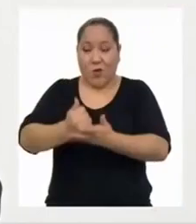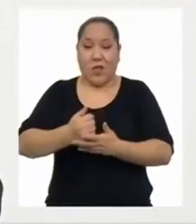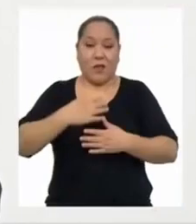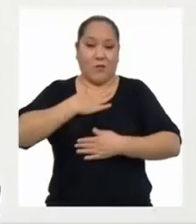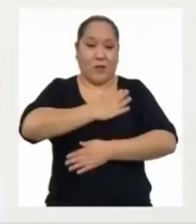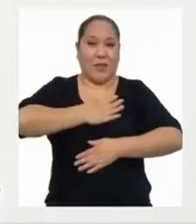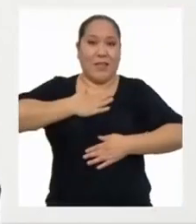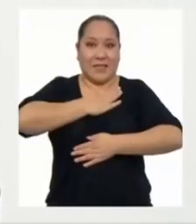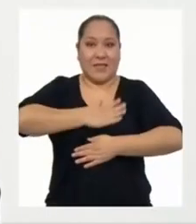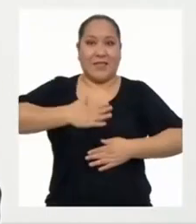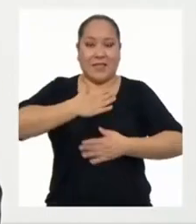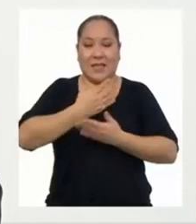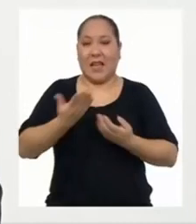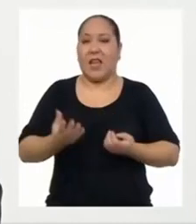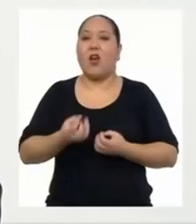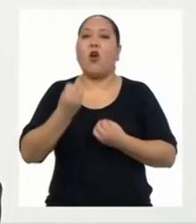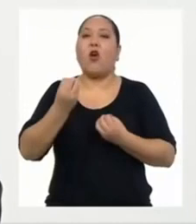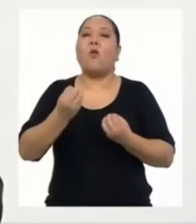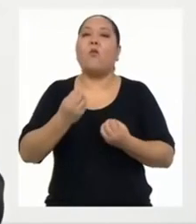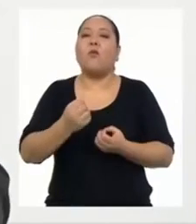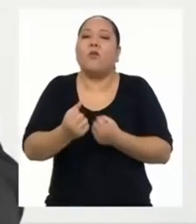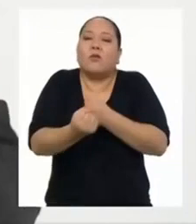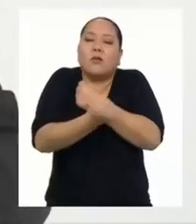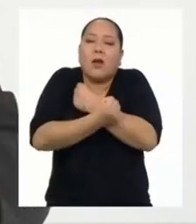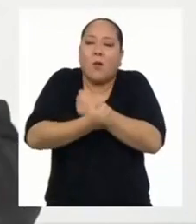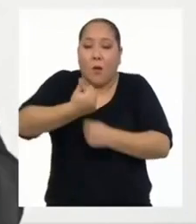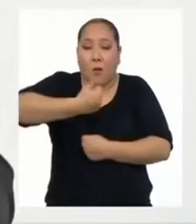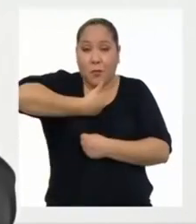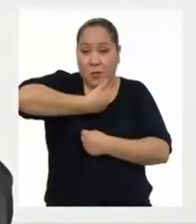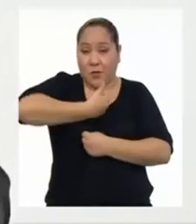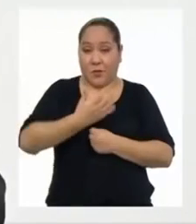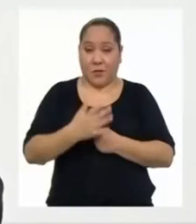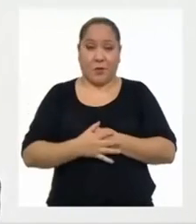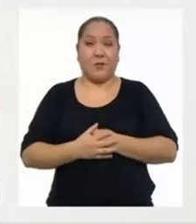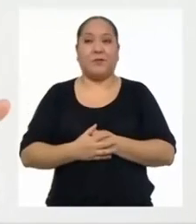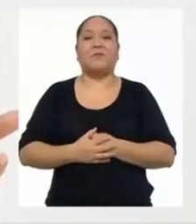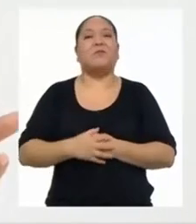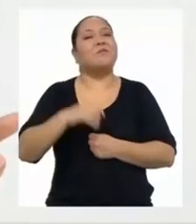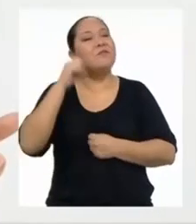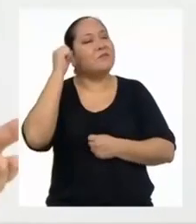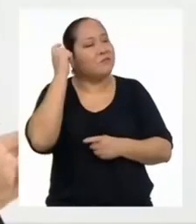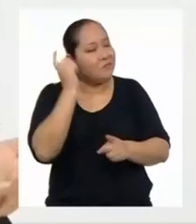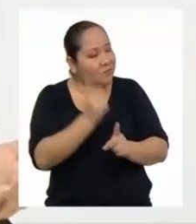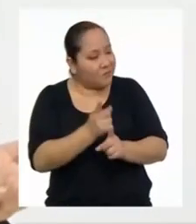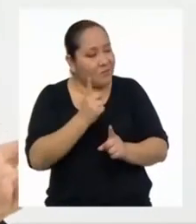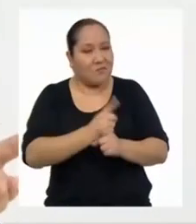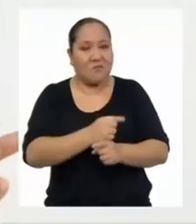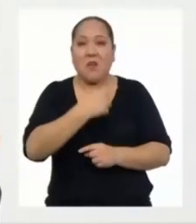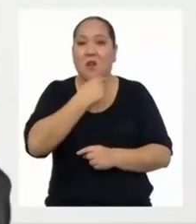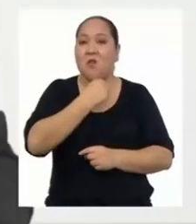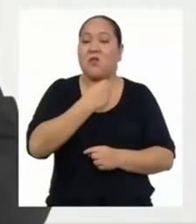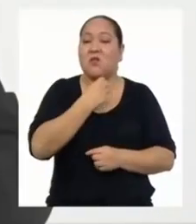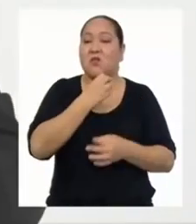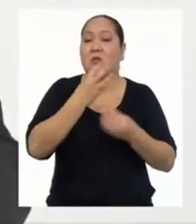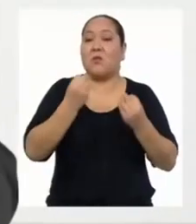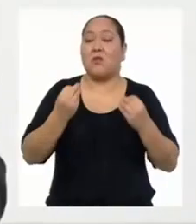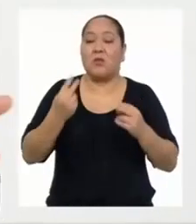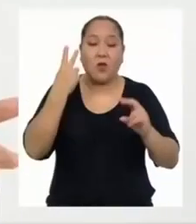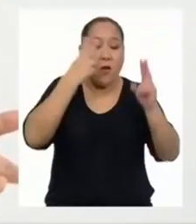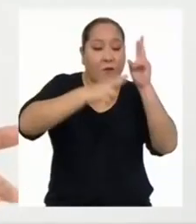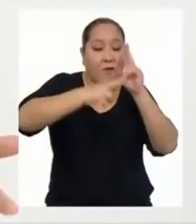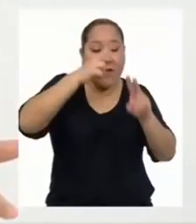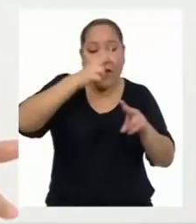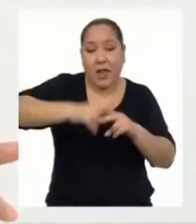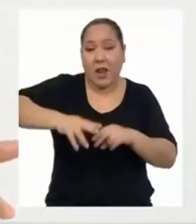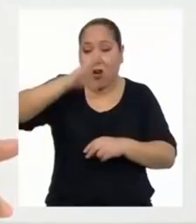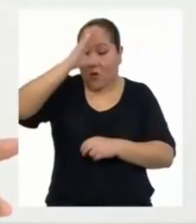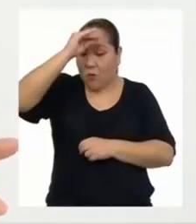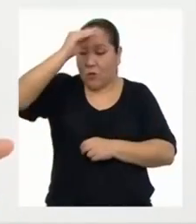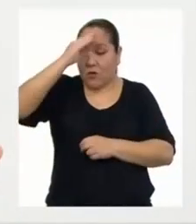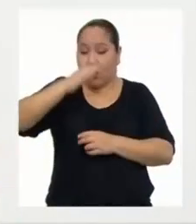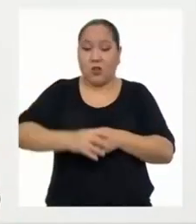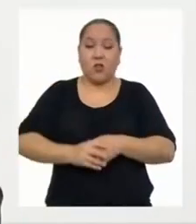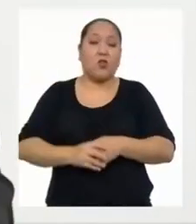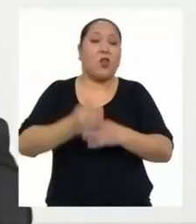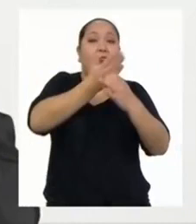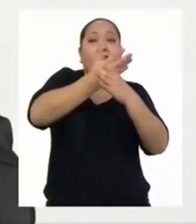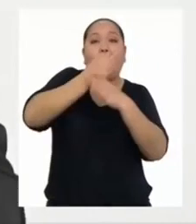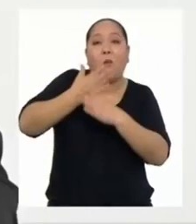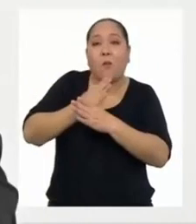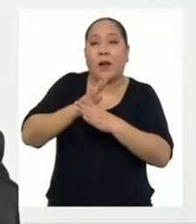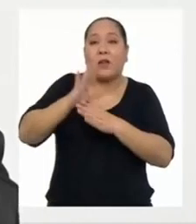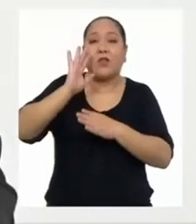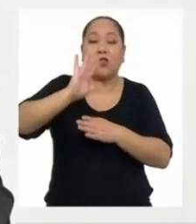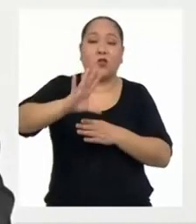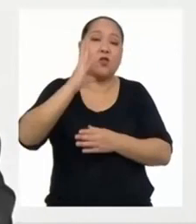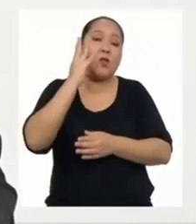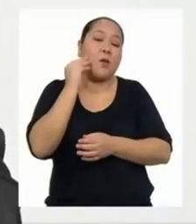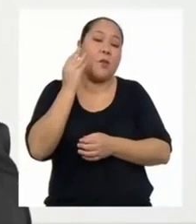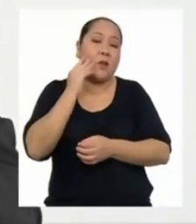autoestima. Efectivamente. Me agradó ver a las chicas y chicos que compartieron sus experiencias. Pero